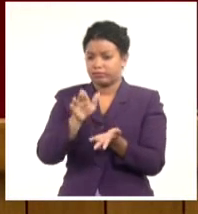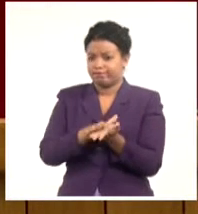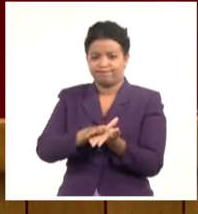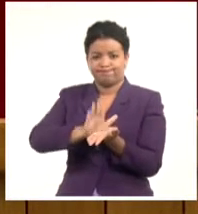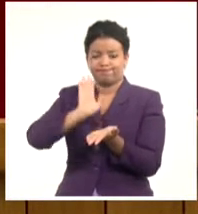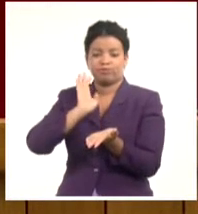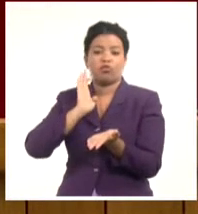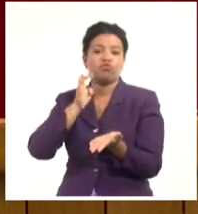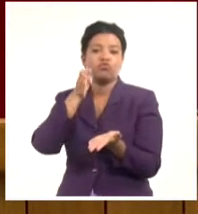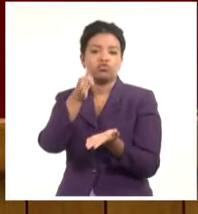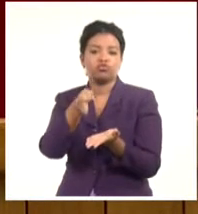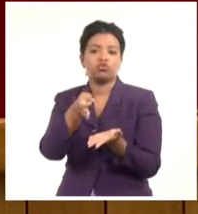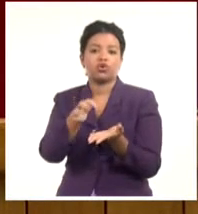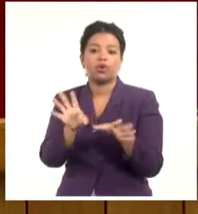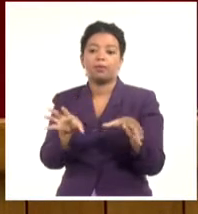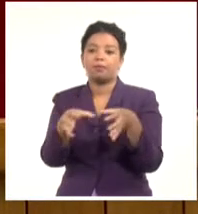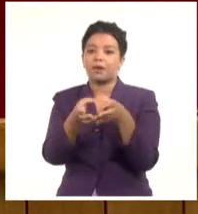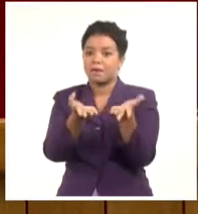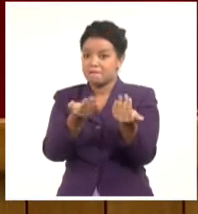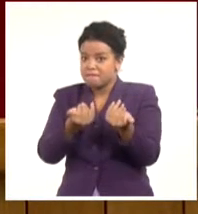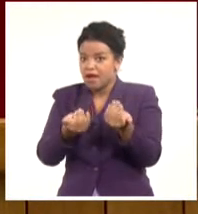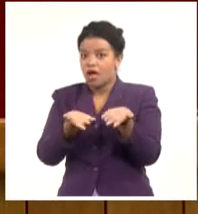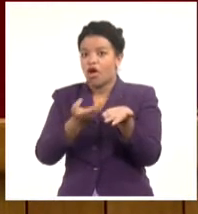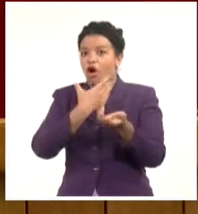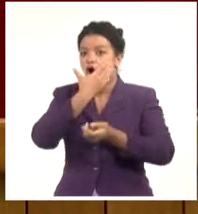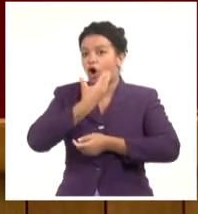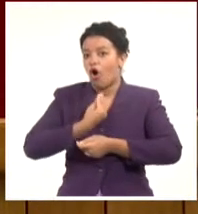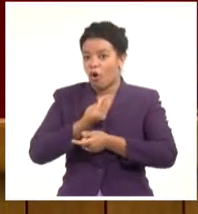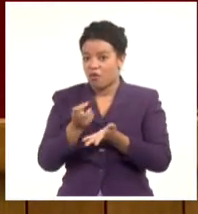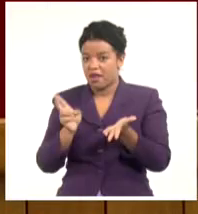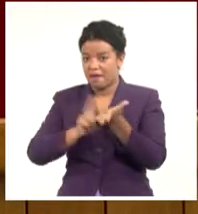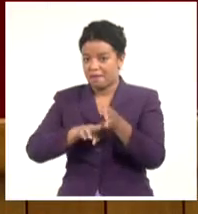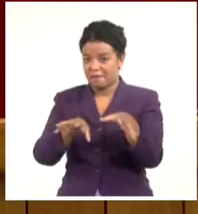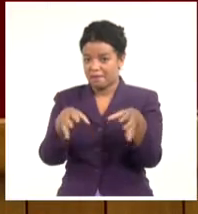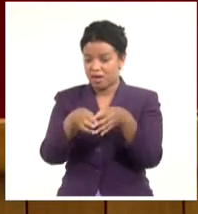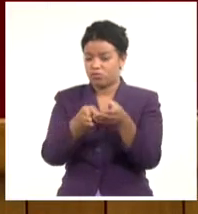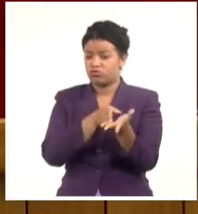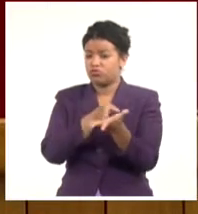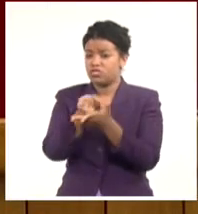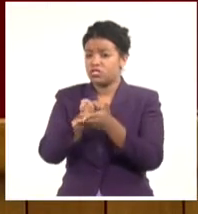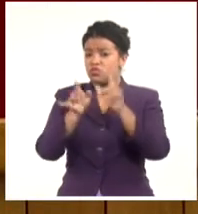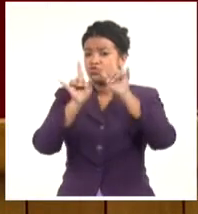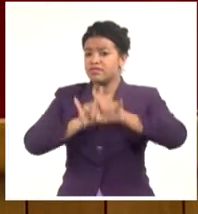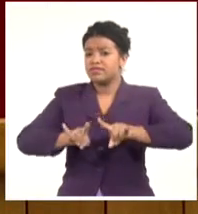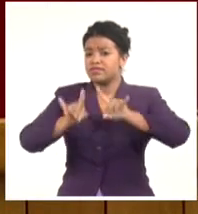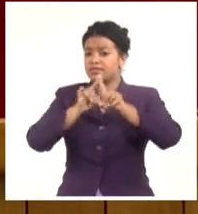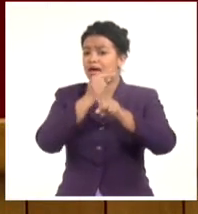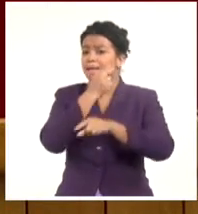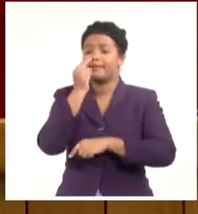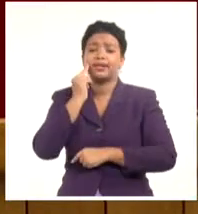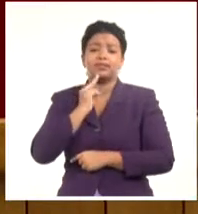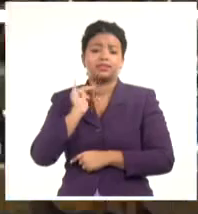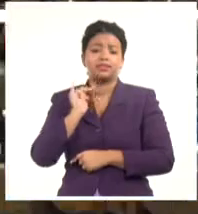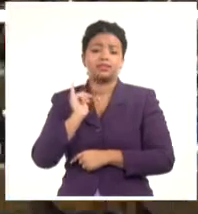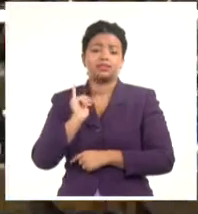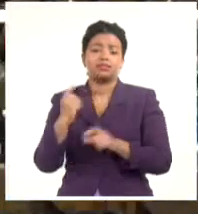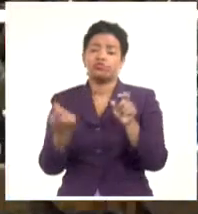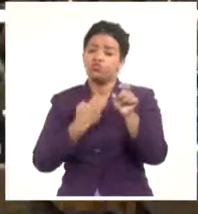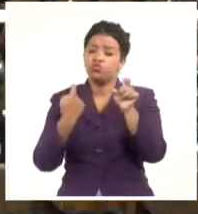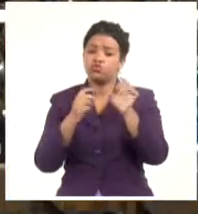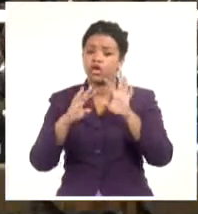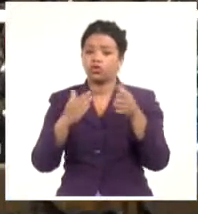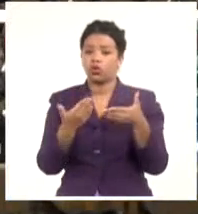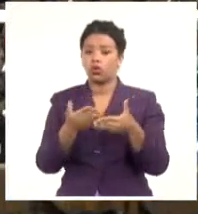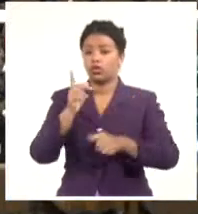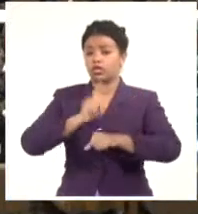implicación consciente de los jóvenes en él, para seguir haciendo la universidad martiana que soñaron todos los que lucharon para que el tiempo